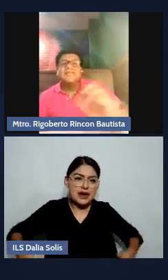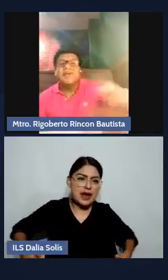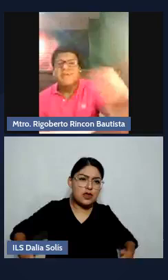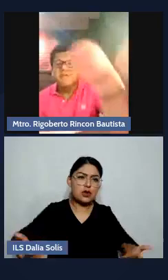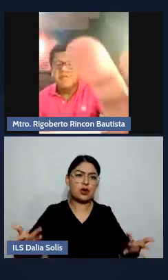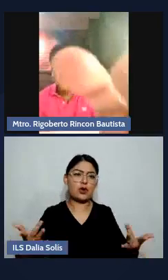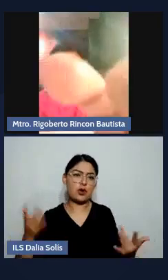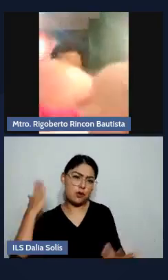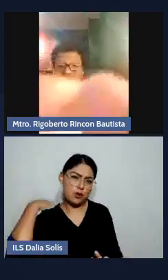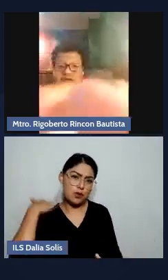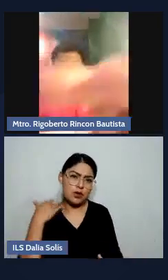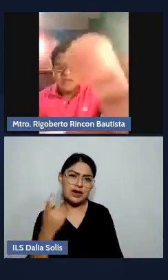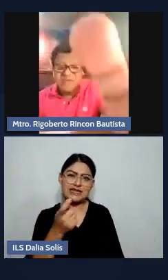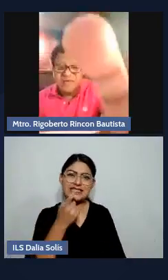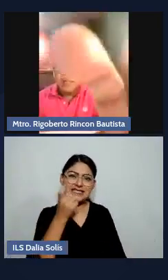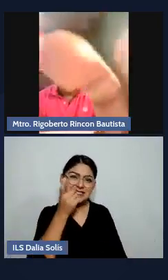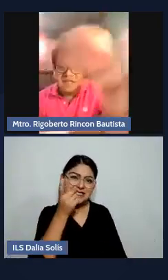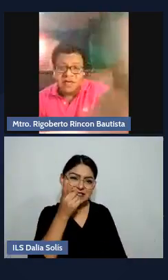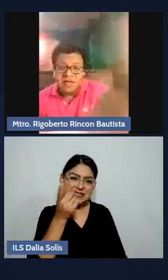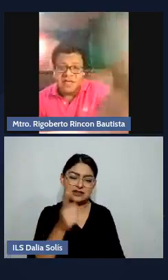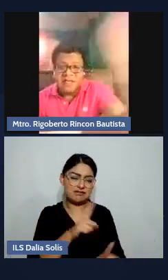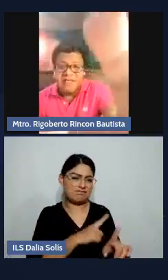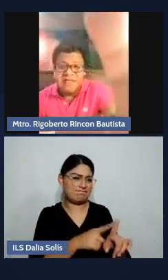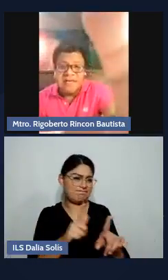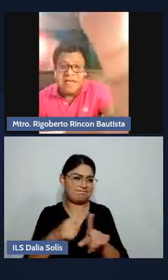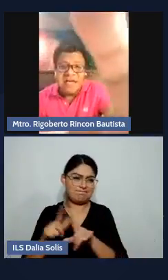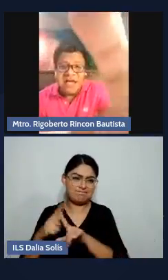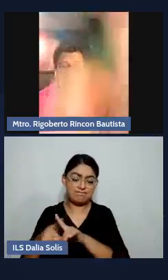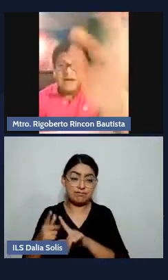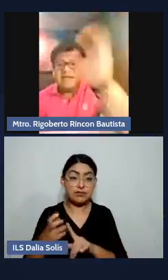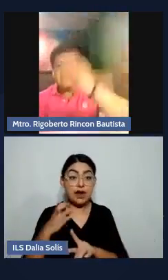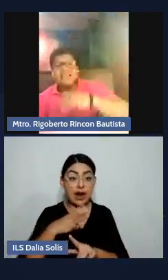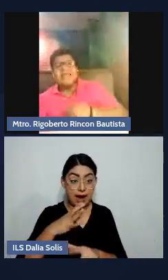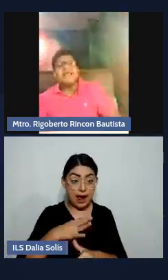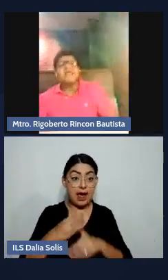viendo todos los efectos que completamente va a tener